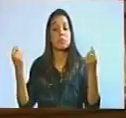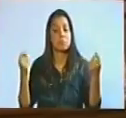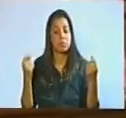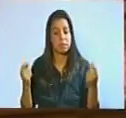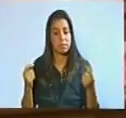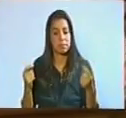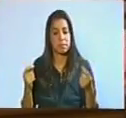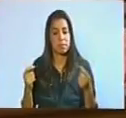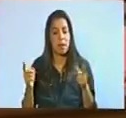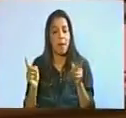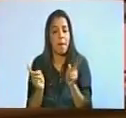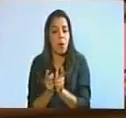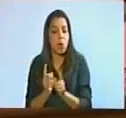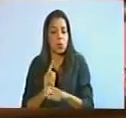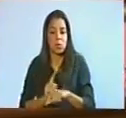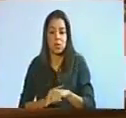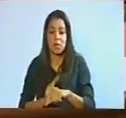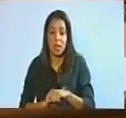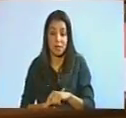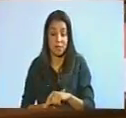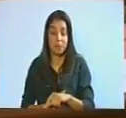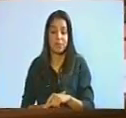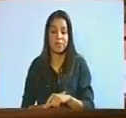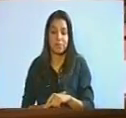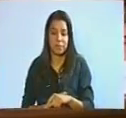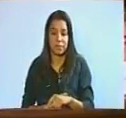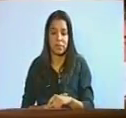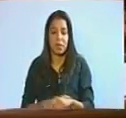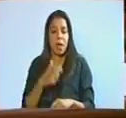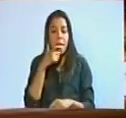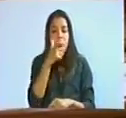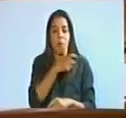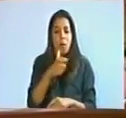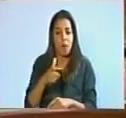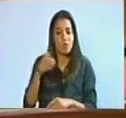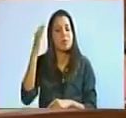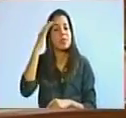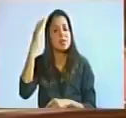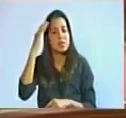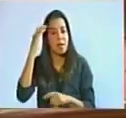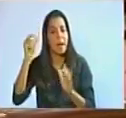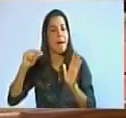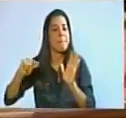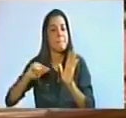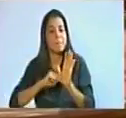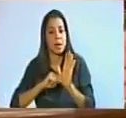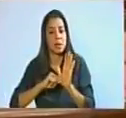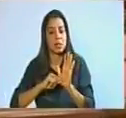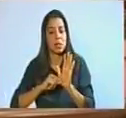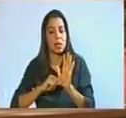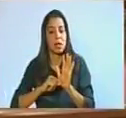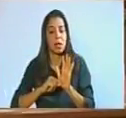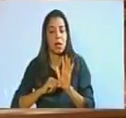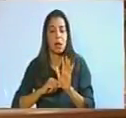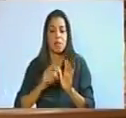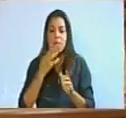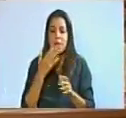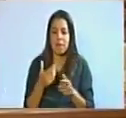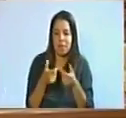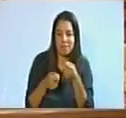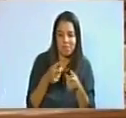porque es poco tiempo para que todo el mundo sepa cuáles son los precios. Nosotros le decíamos, bueno, las redes sociales y